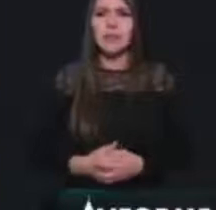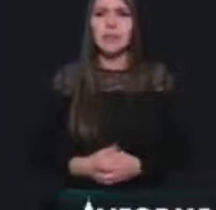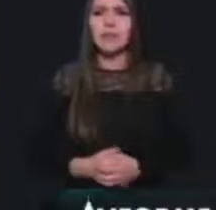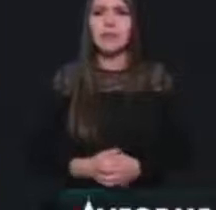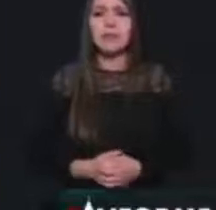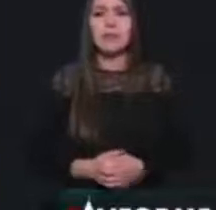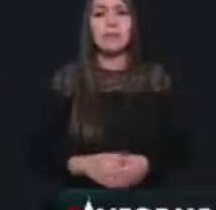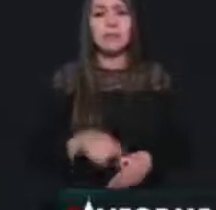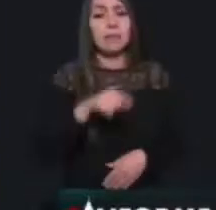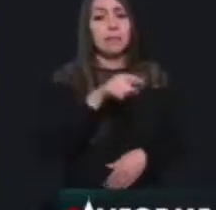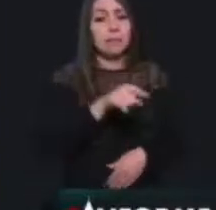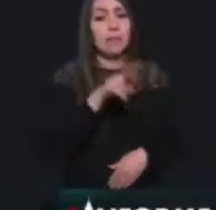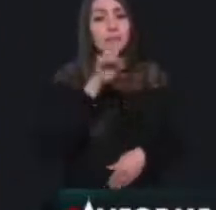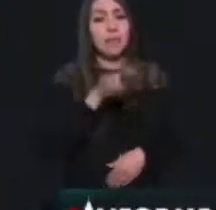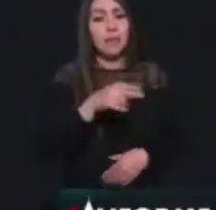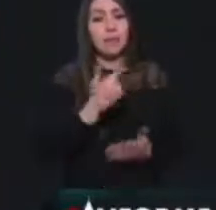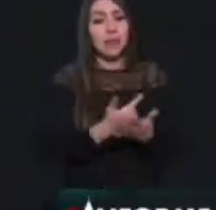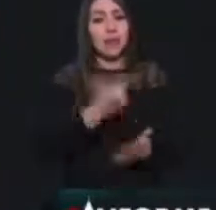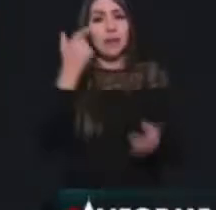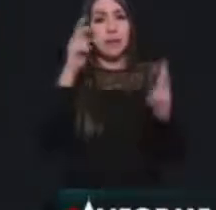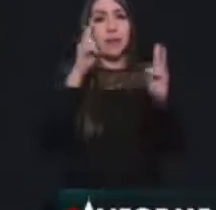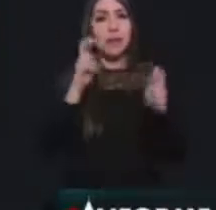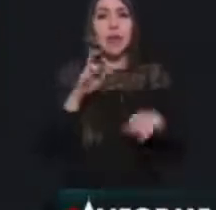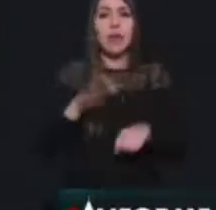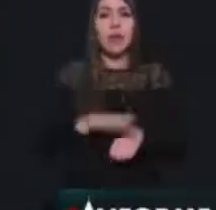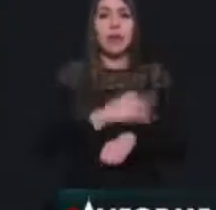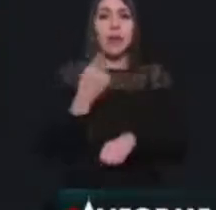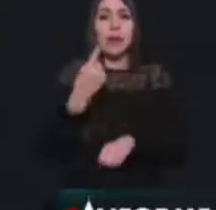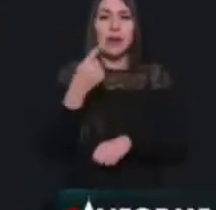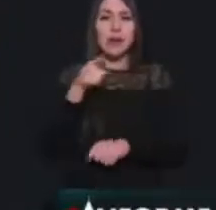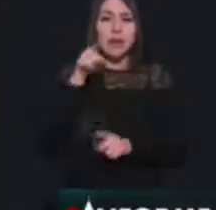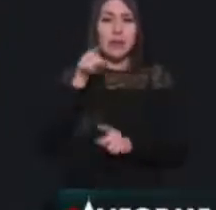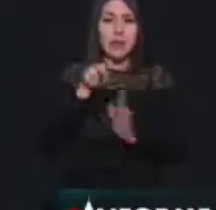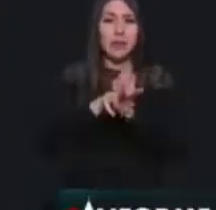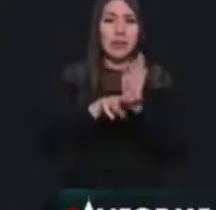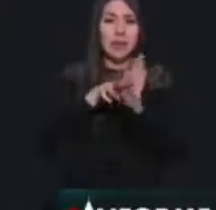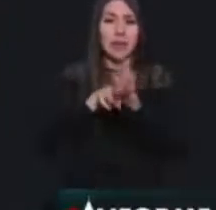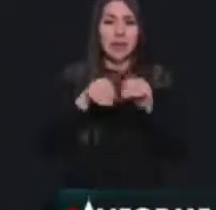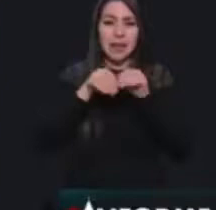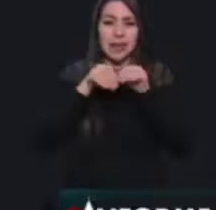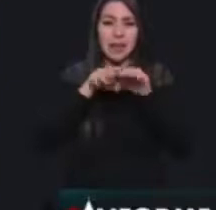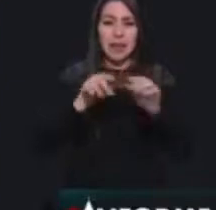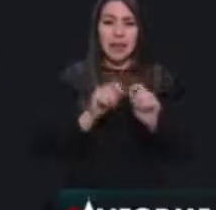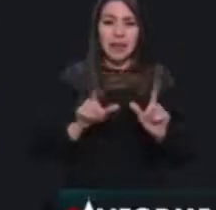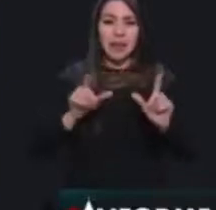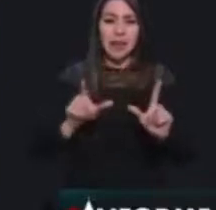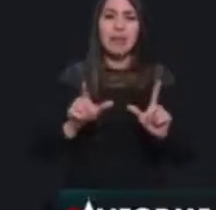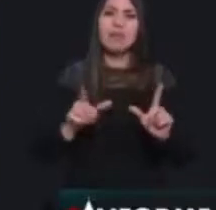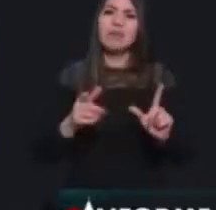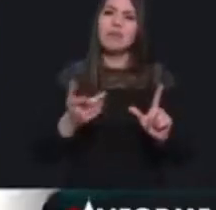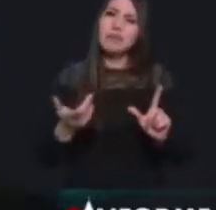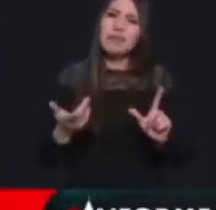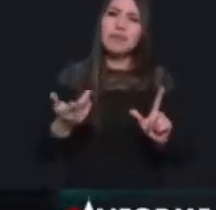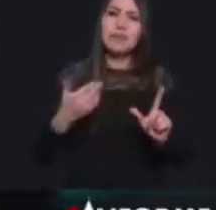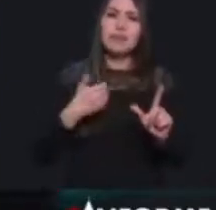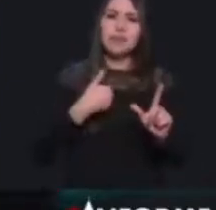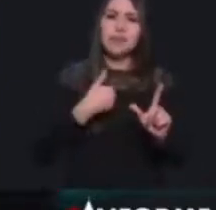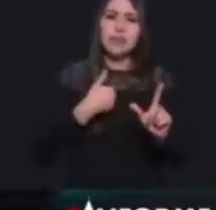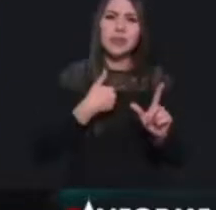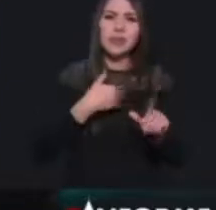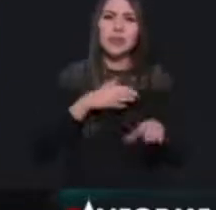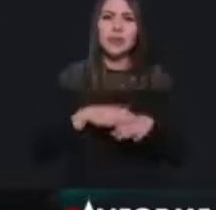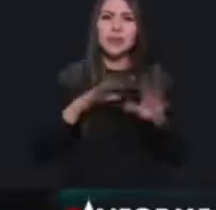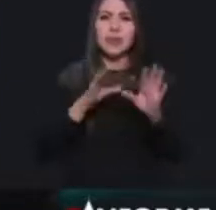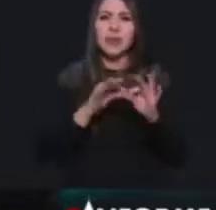tema delicado porque obviamente vemos, lejos del tema del video, yo me iría incluso al tema de ciertos